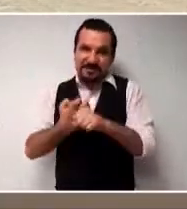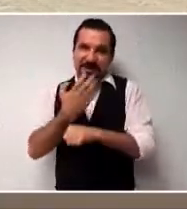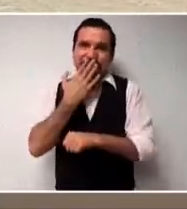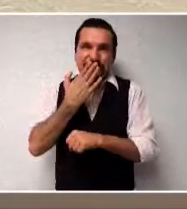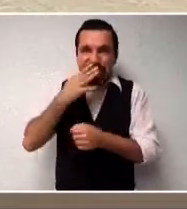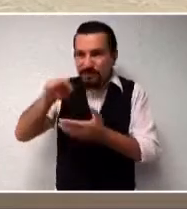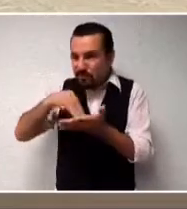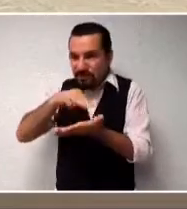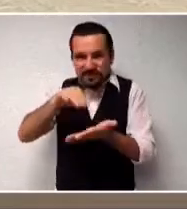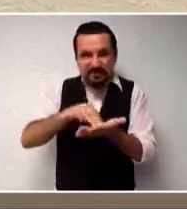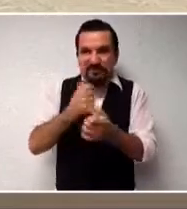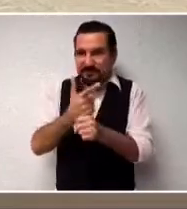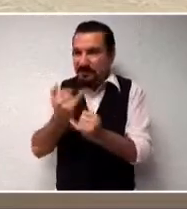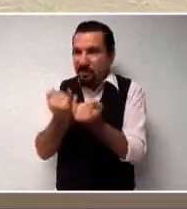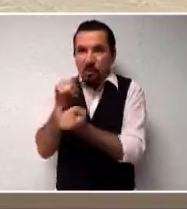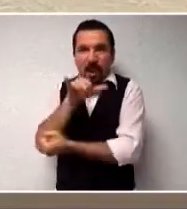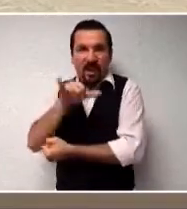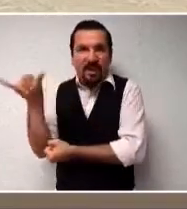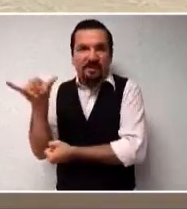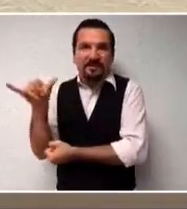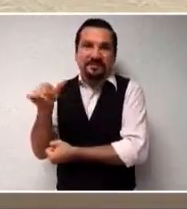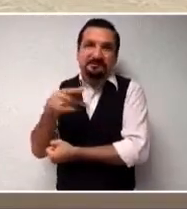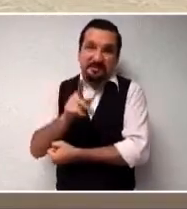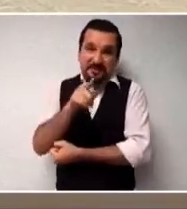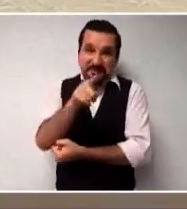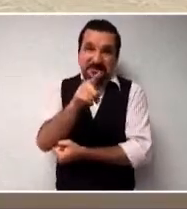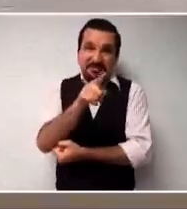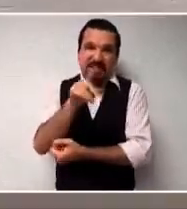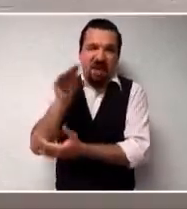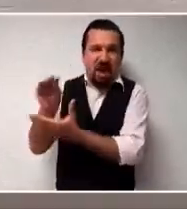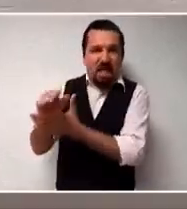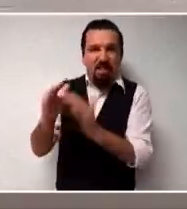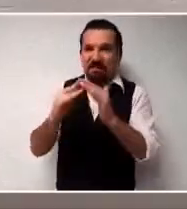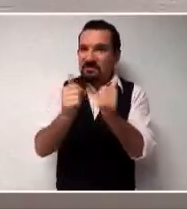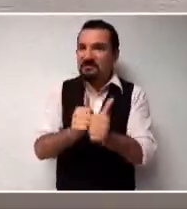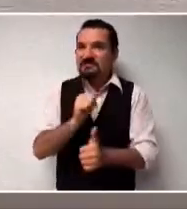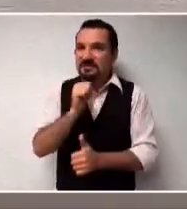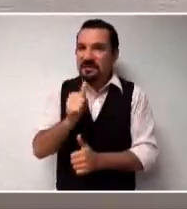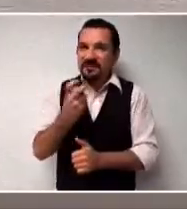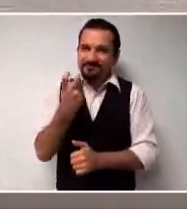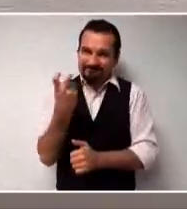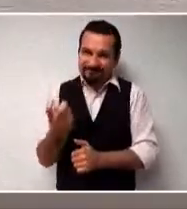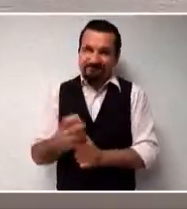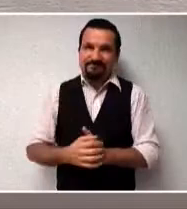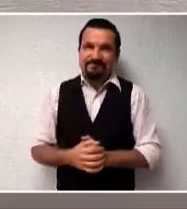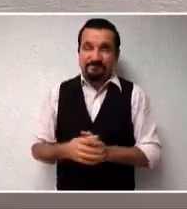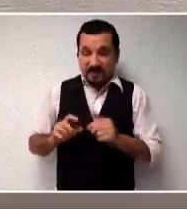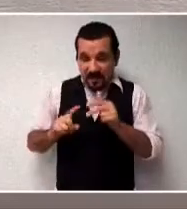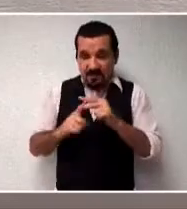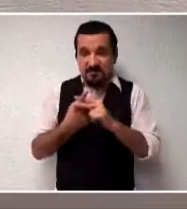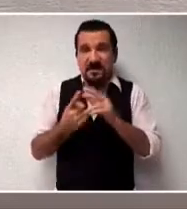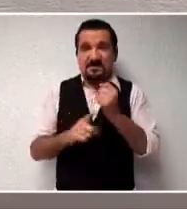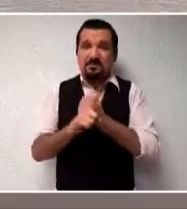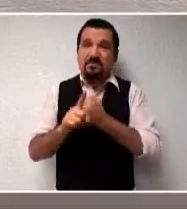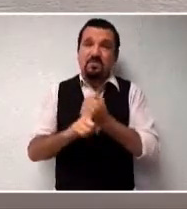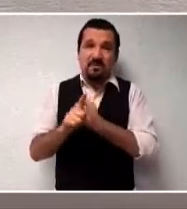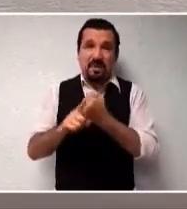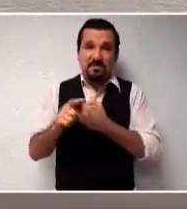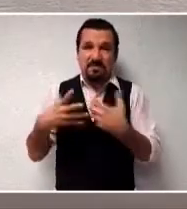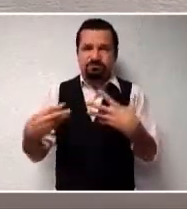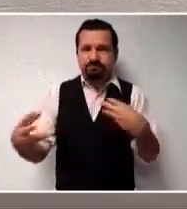si no acatamos la medida de quedarte en casa inicia la etapa difícil de los